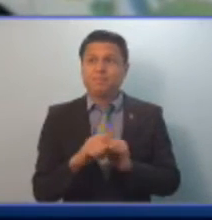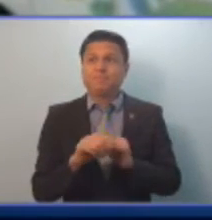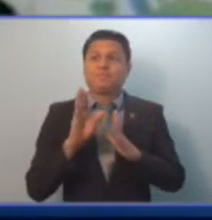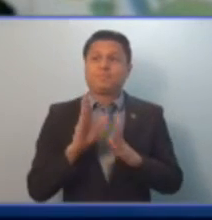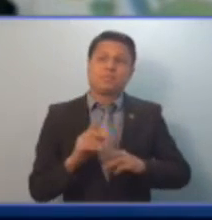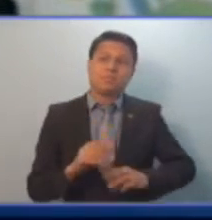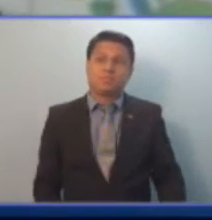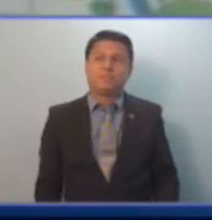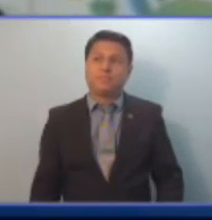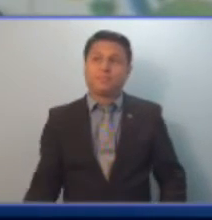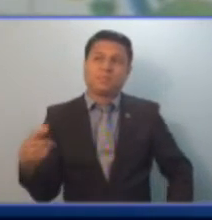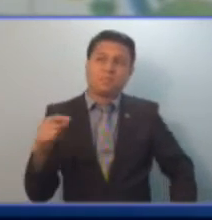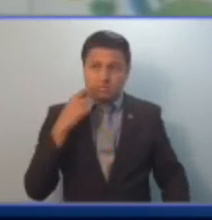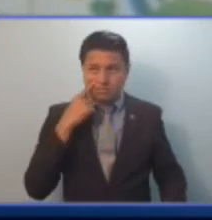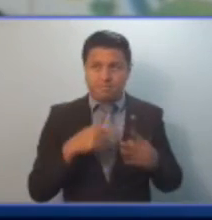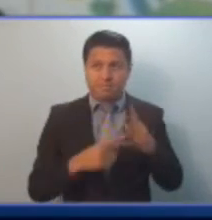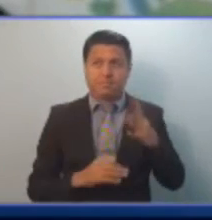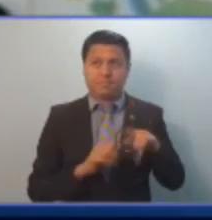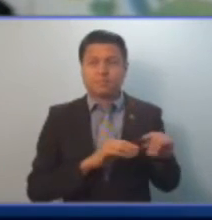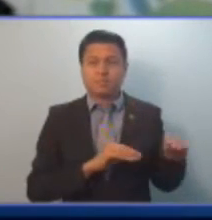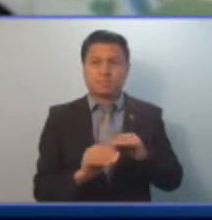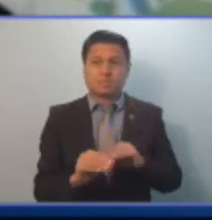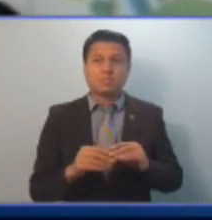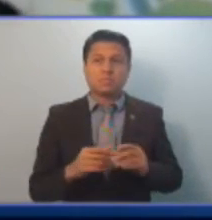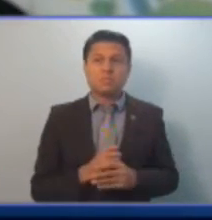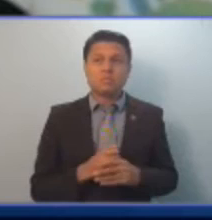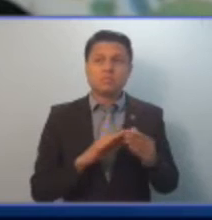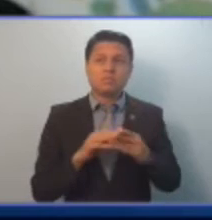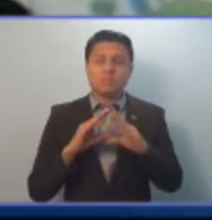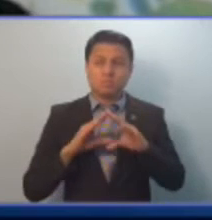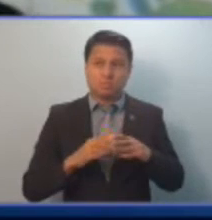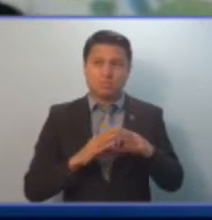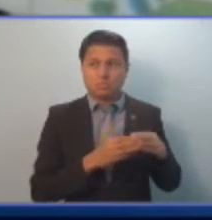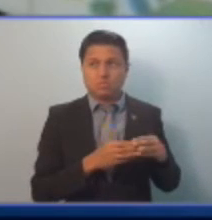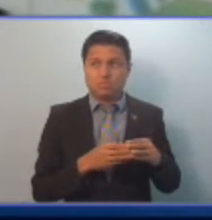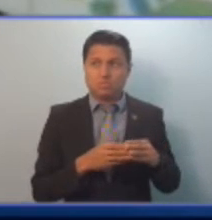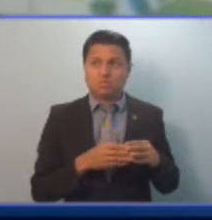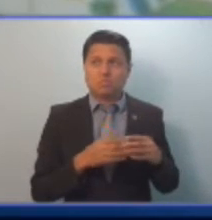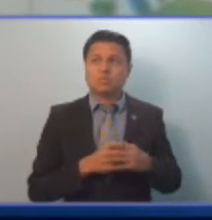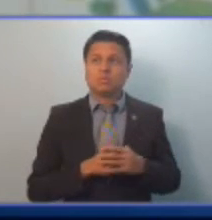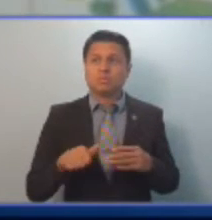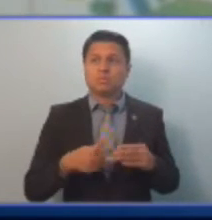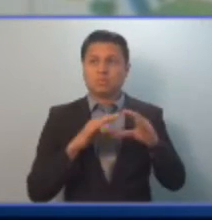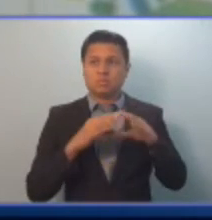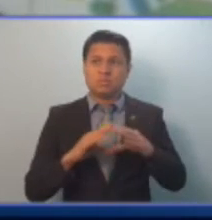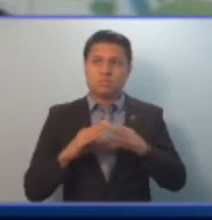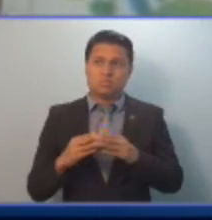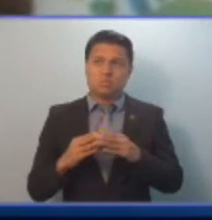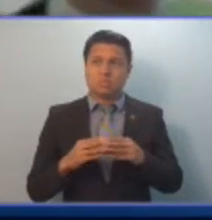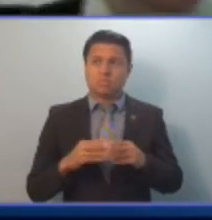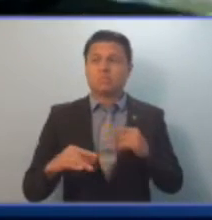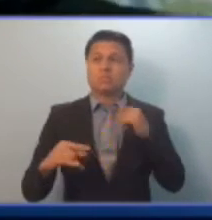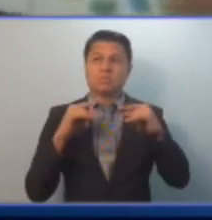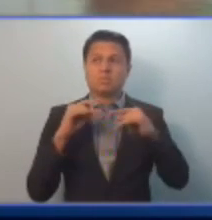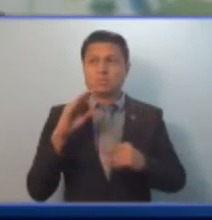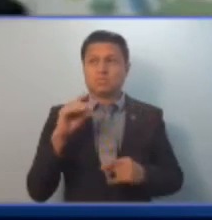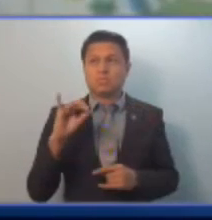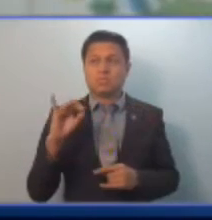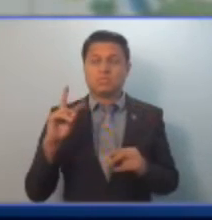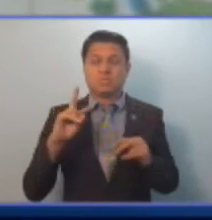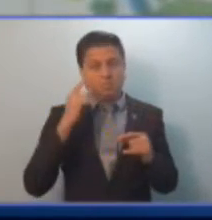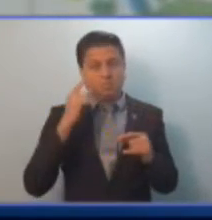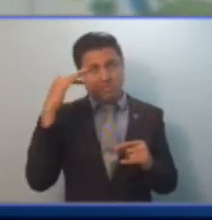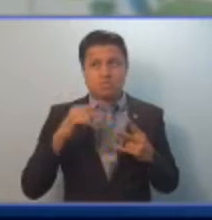no sometemos a la ley los grupos o los sectores fácticos, ya sean políticos